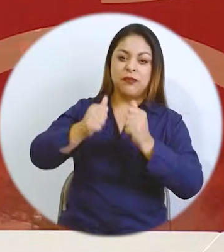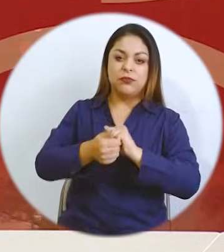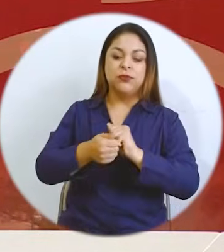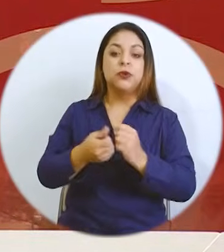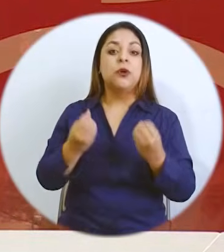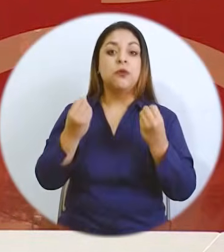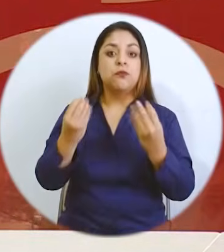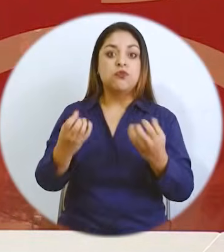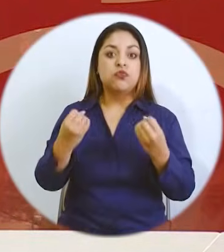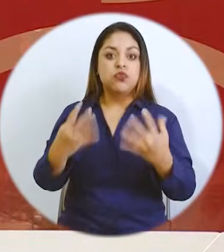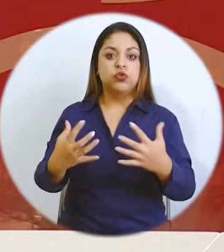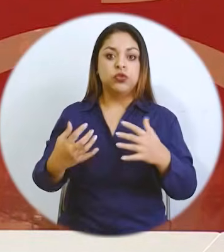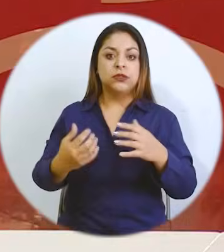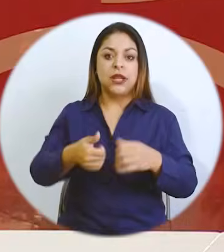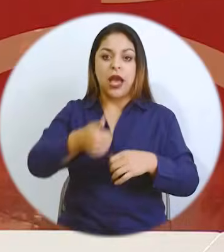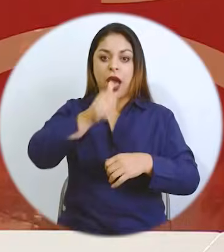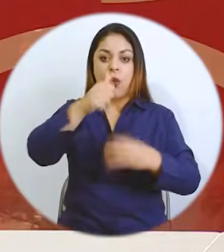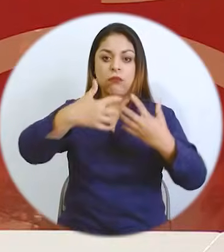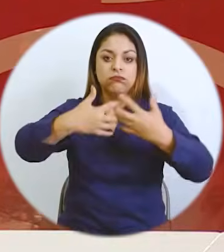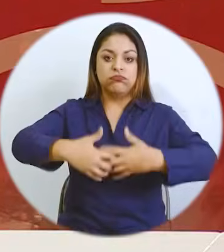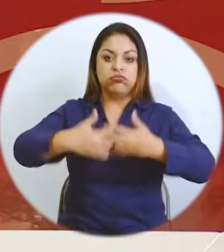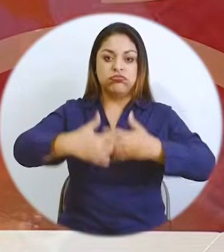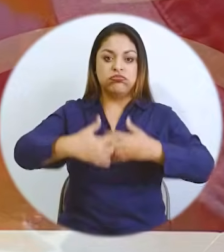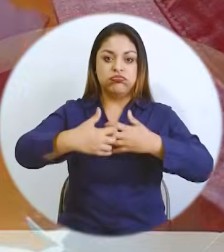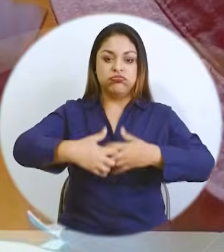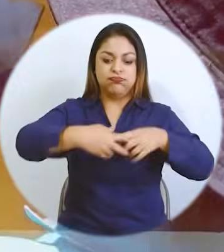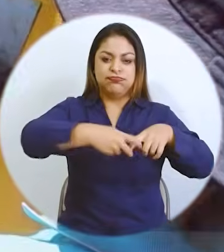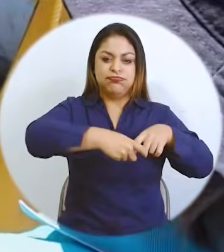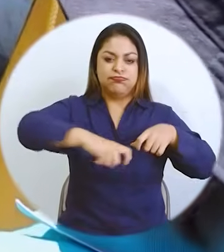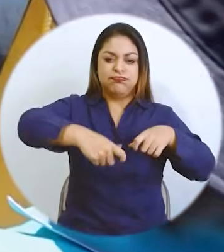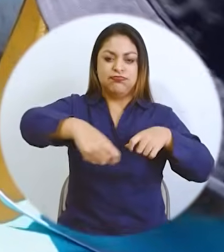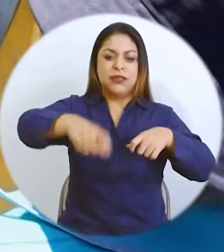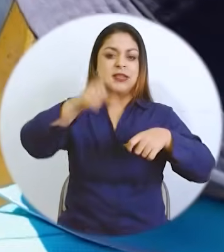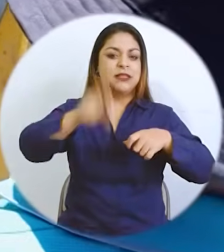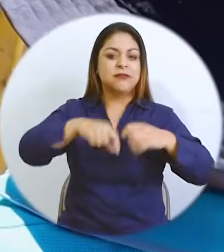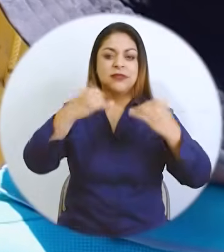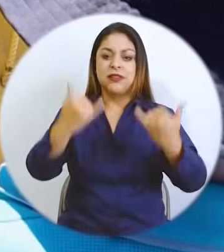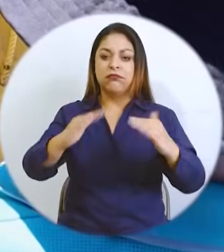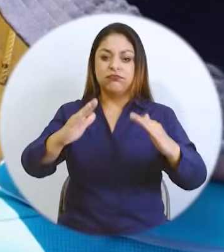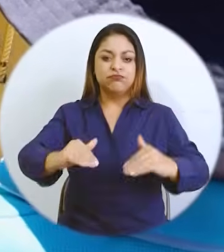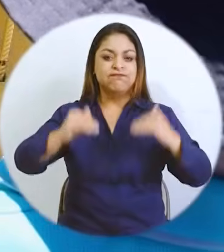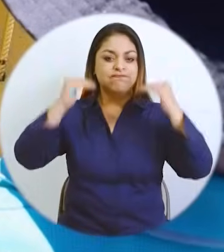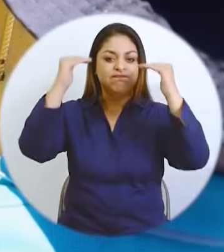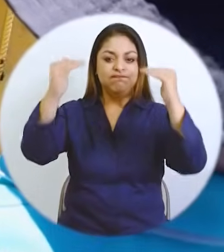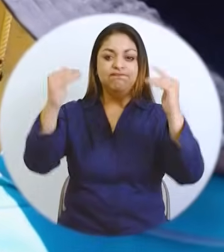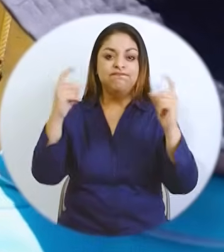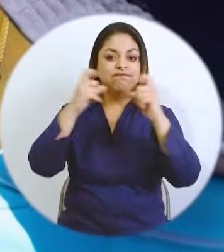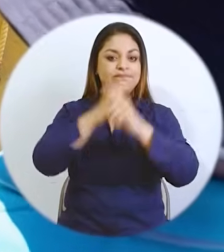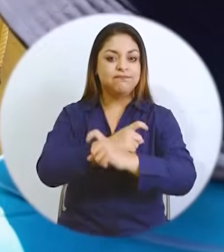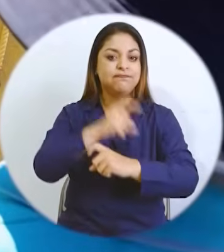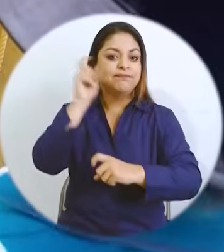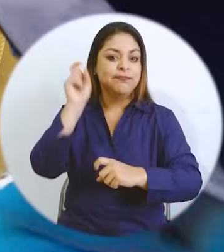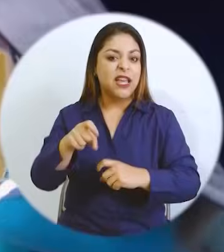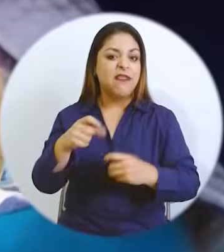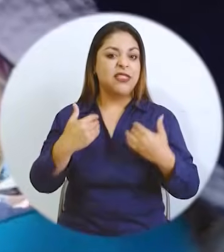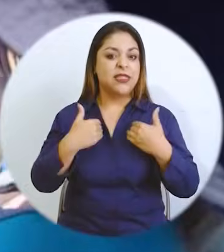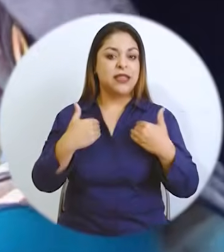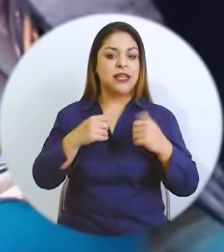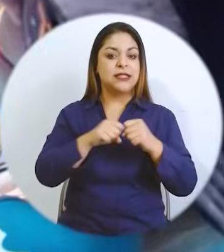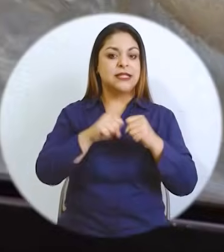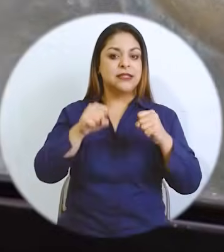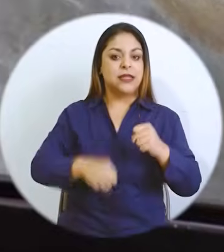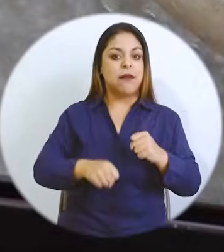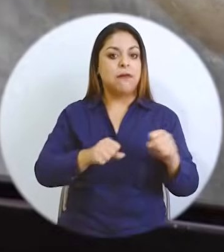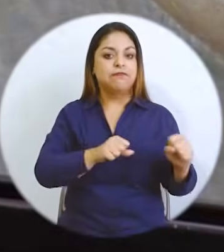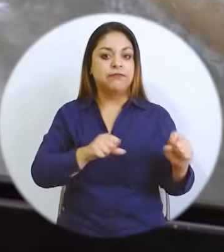que evolucionar a otros sistemas más complejos. Entonces es entender que necesitamos sistemas más preparados para estas situaciones, no sistemas perfectos, pero sí